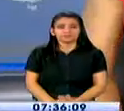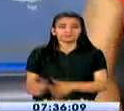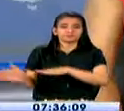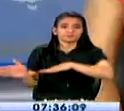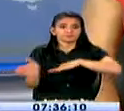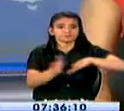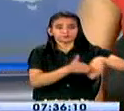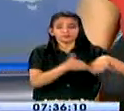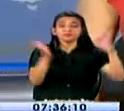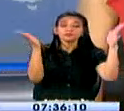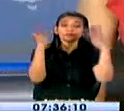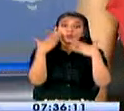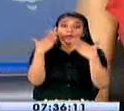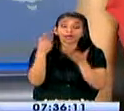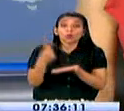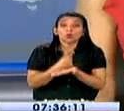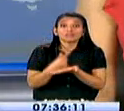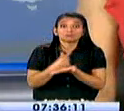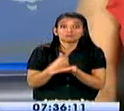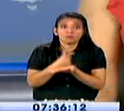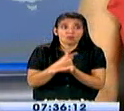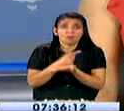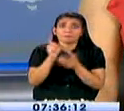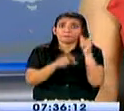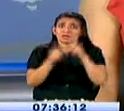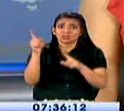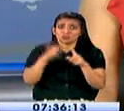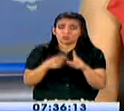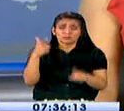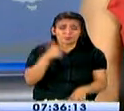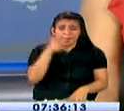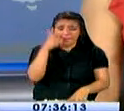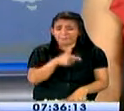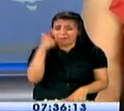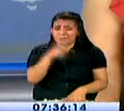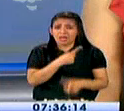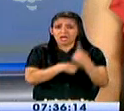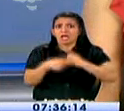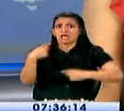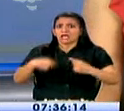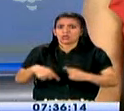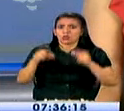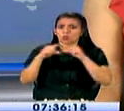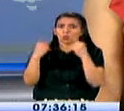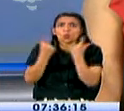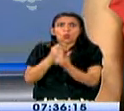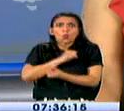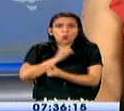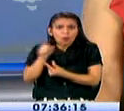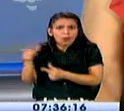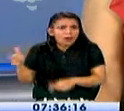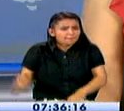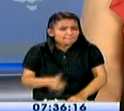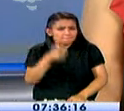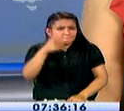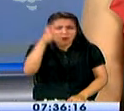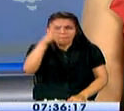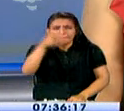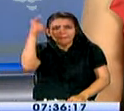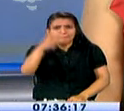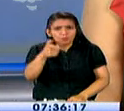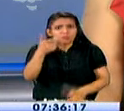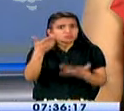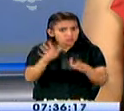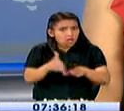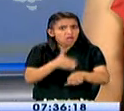En el Guasmo Norte, tres personas resultaron heridas tras recibir disparos en sus piernas. El integrante de una banda delictiva habría atentado contra estas personas